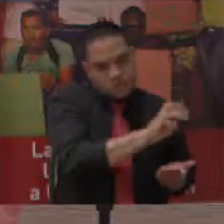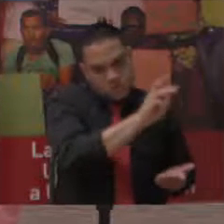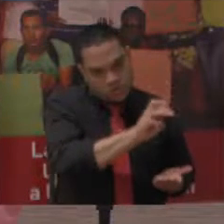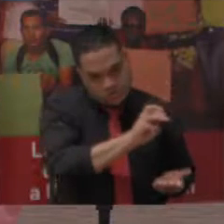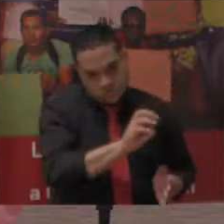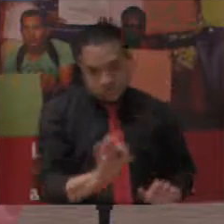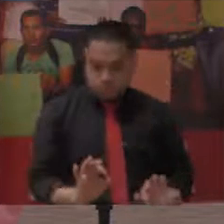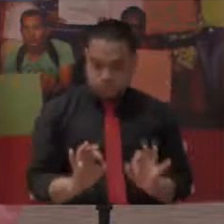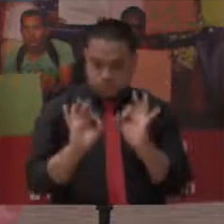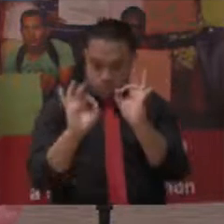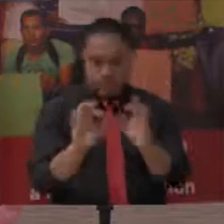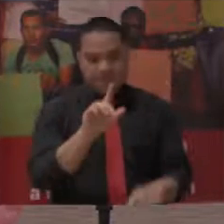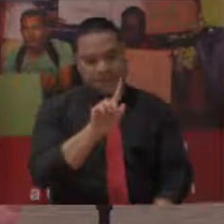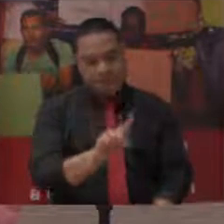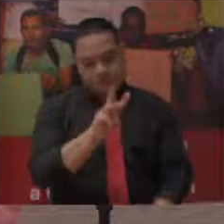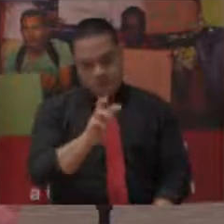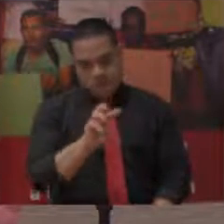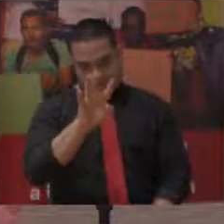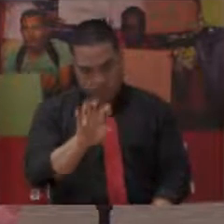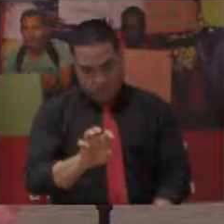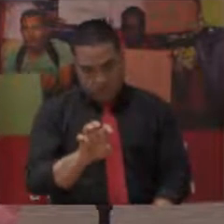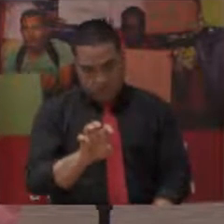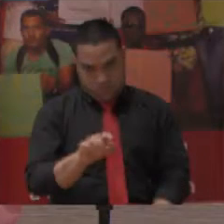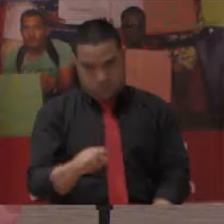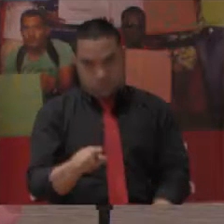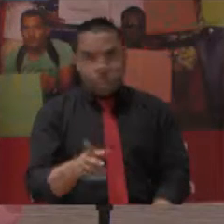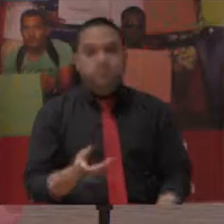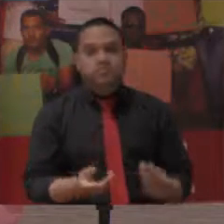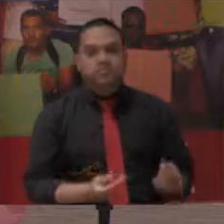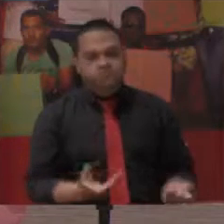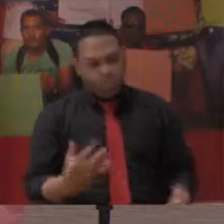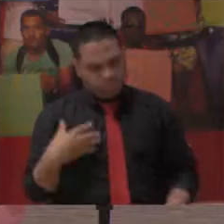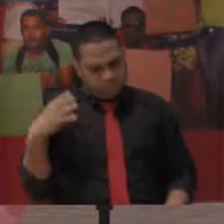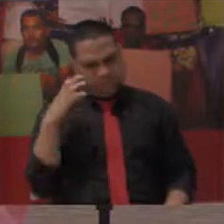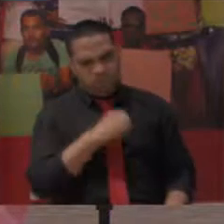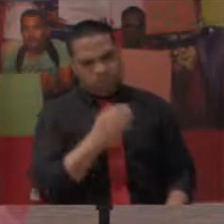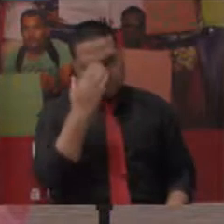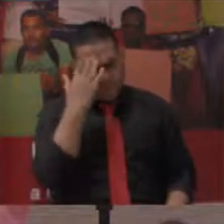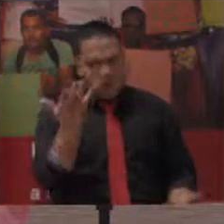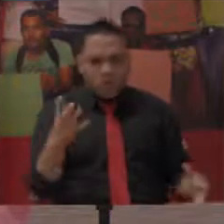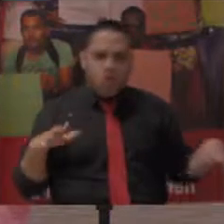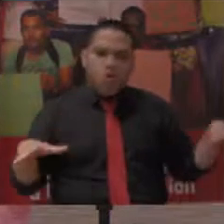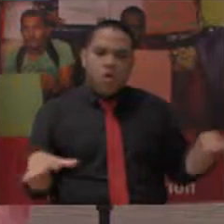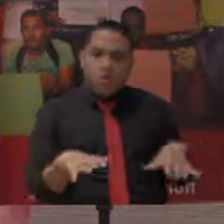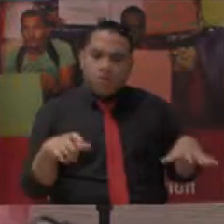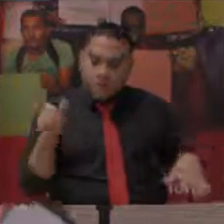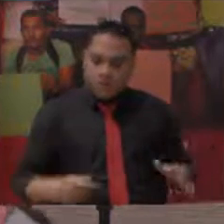calidad, 189. Donde podemos identificar acciones